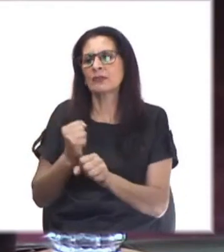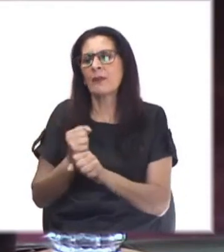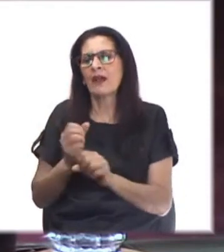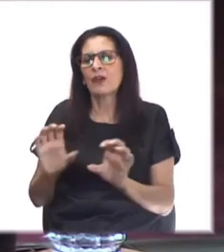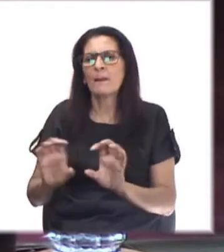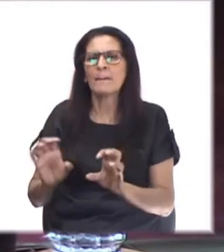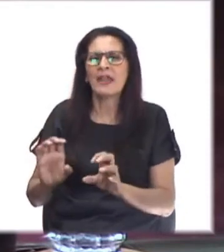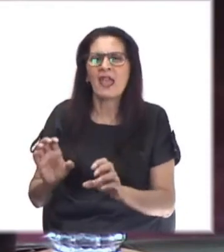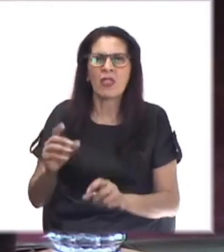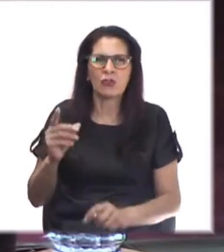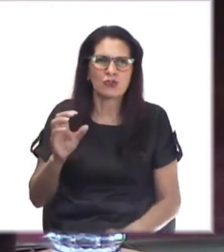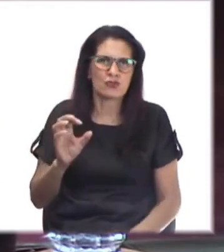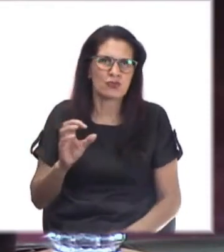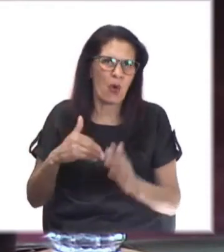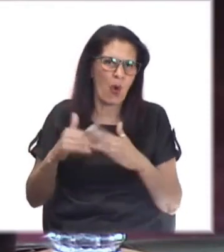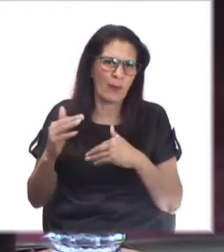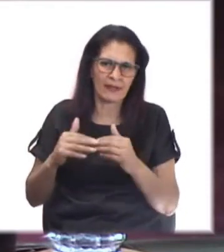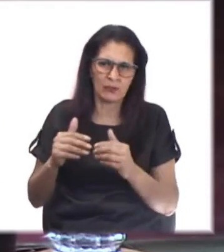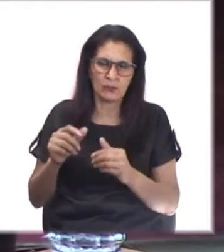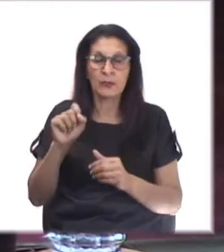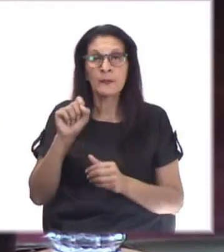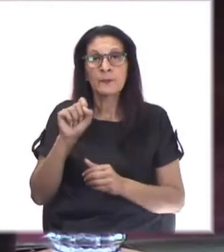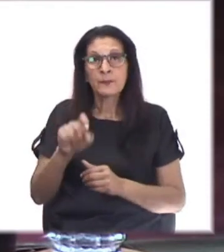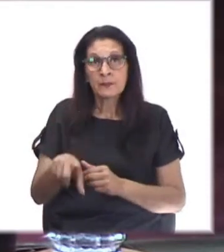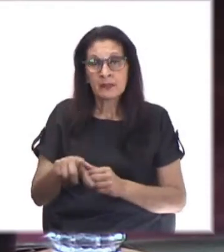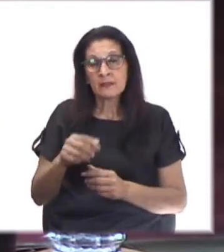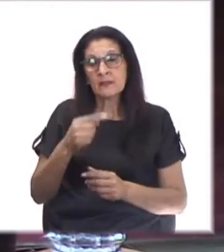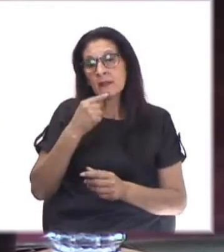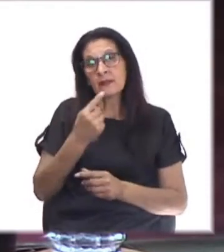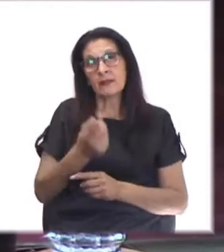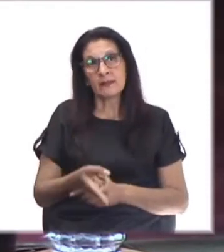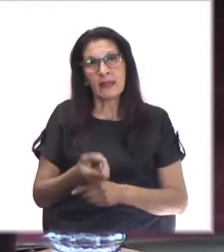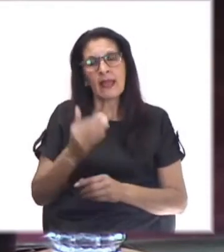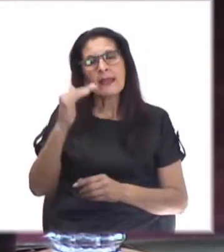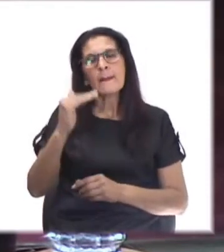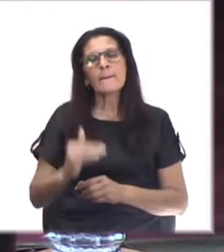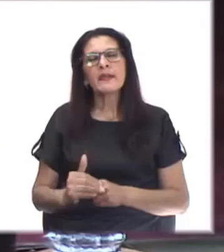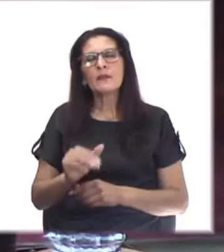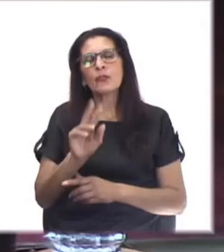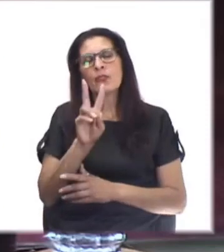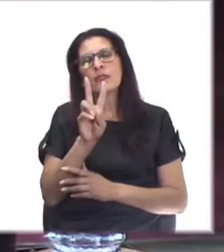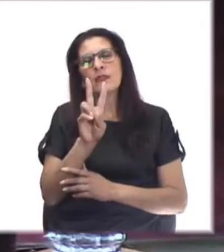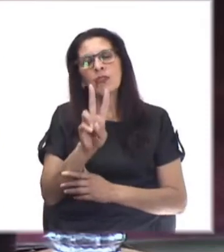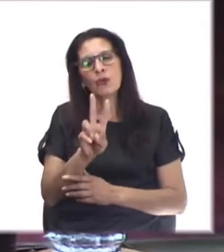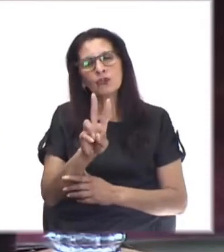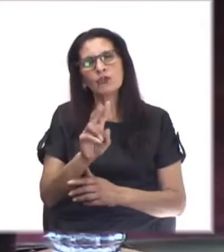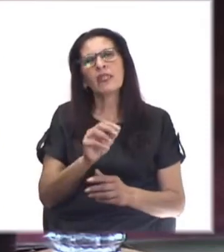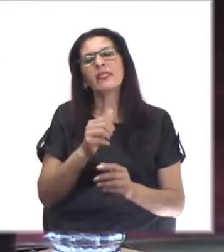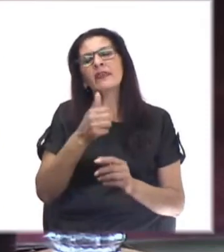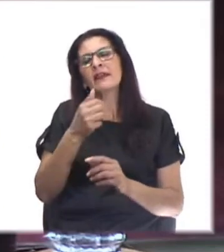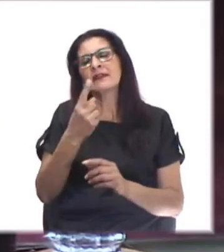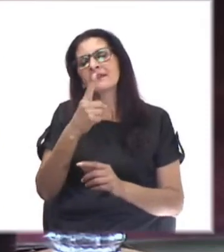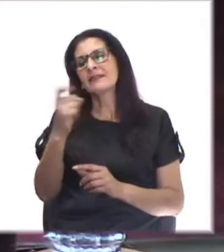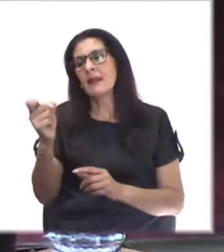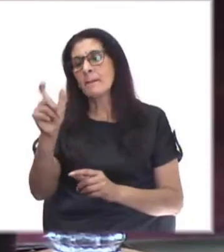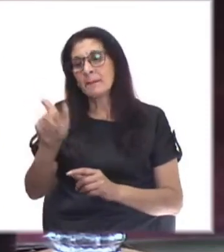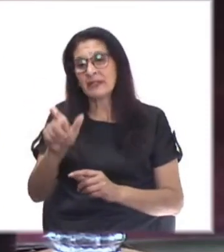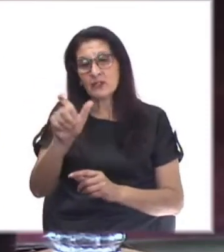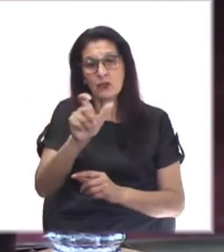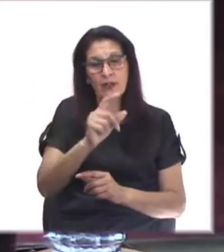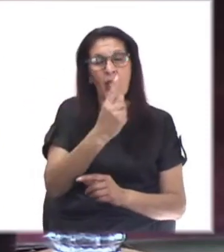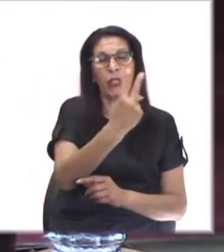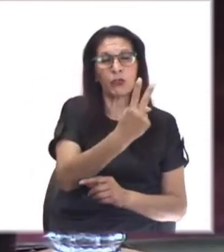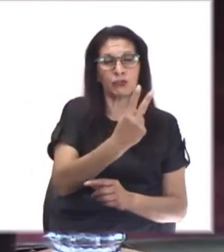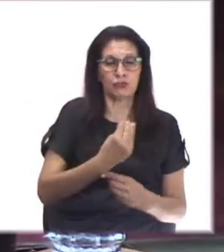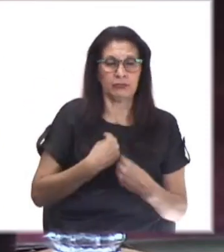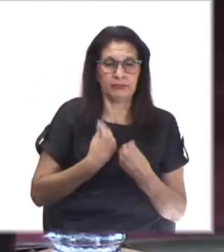informe de la CIDE de aquellos años lo ubicaba en menos de 2 de cada 100. El ejercicio y